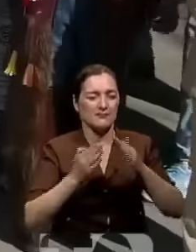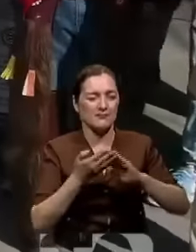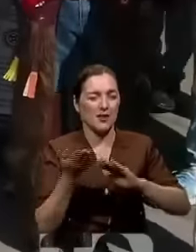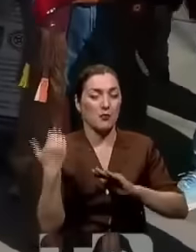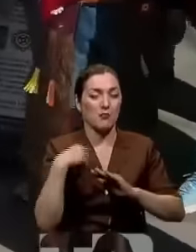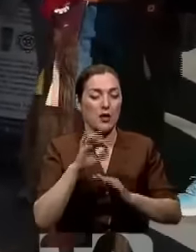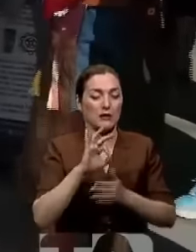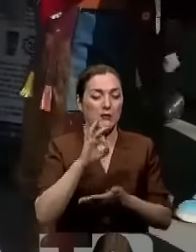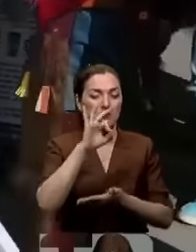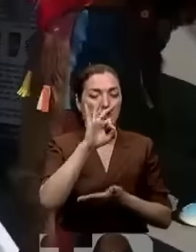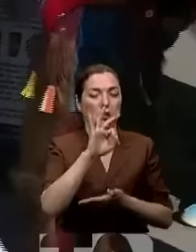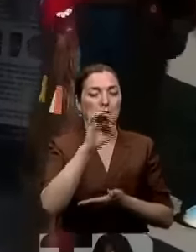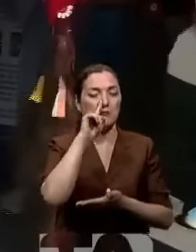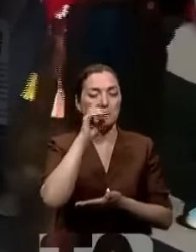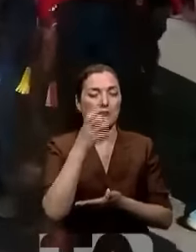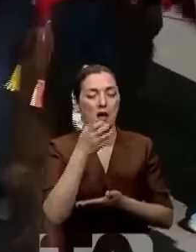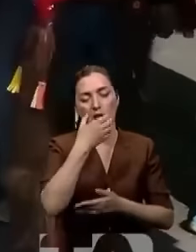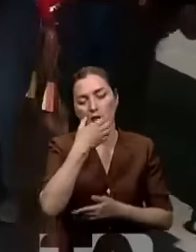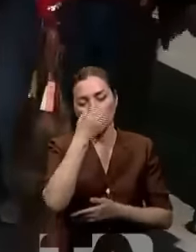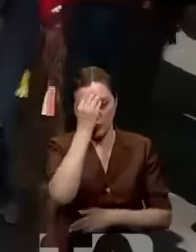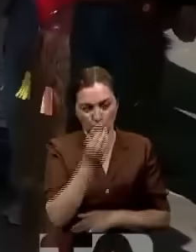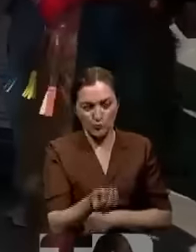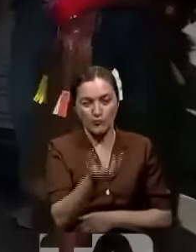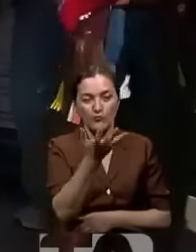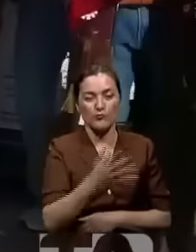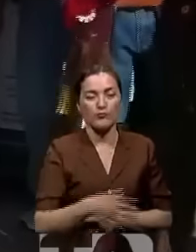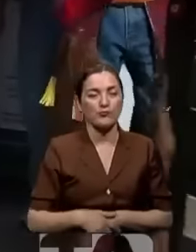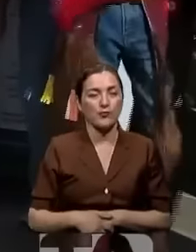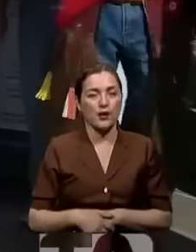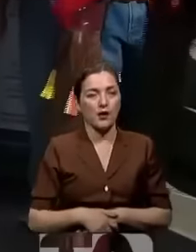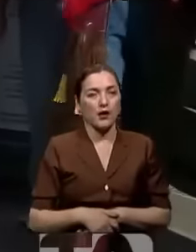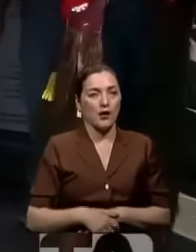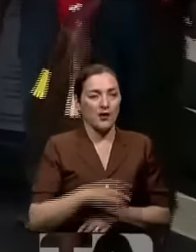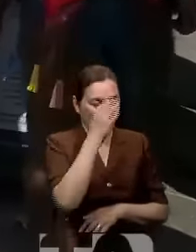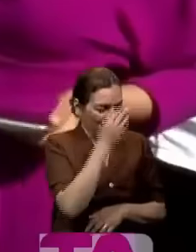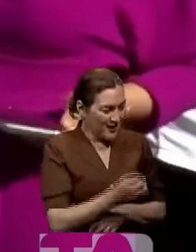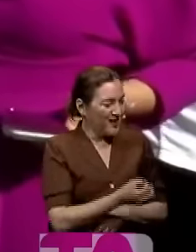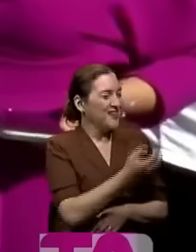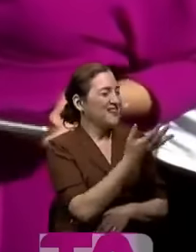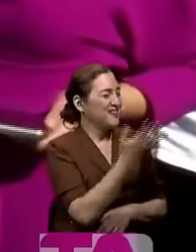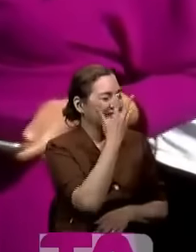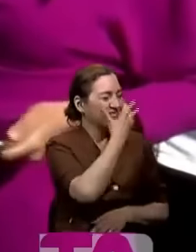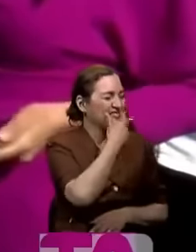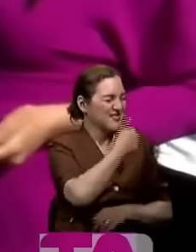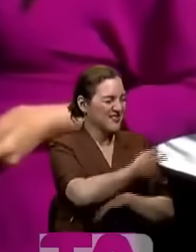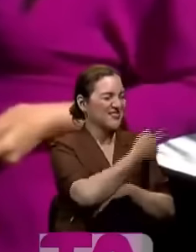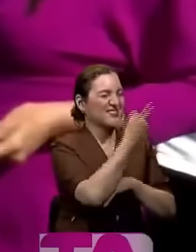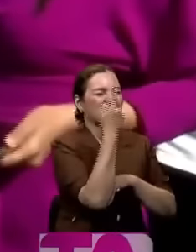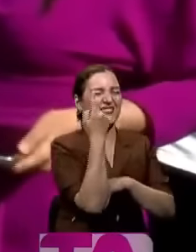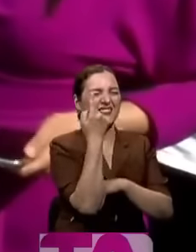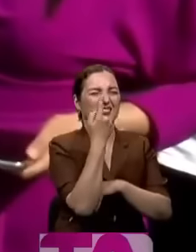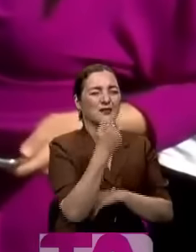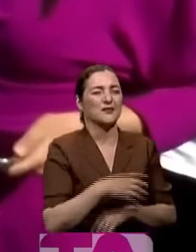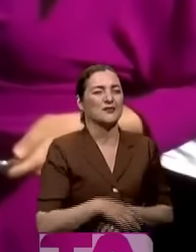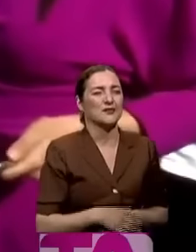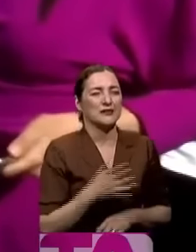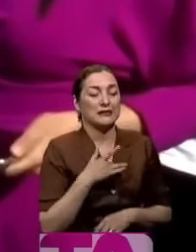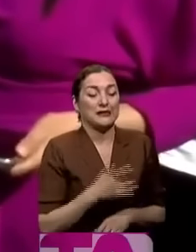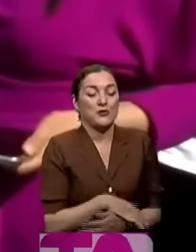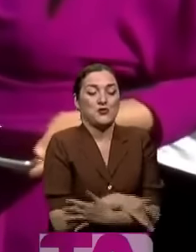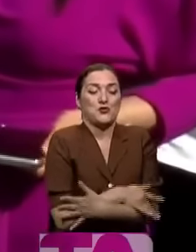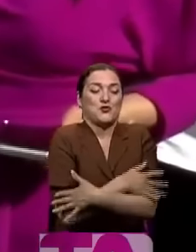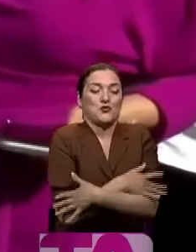cadena, representante de Panificador Ambato. Muy buenos días. ¿Cómo estás? Buenos días. Hermoso día el día de hoy. Sabes que estamos inspirados en la